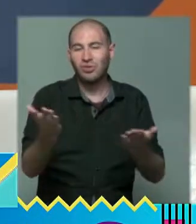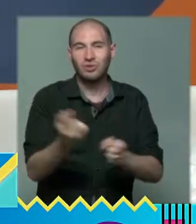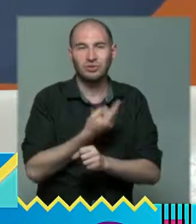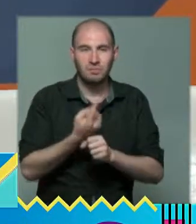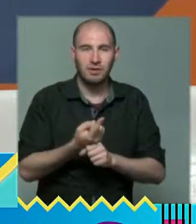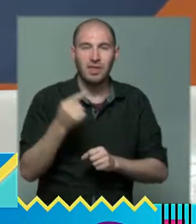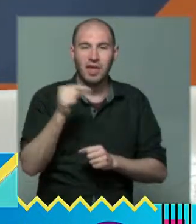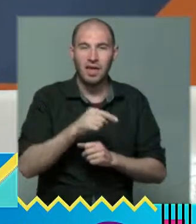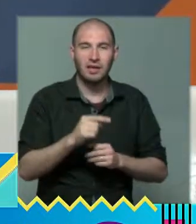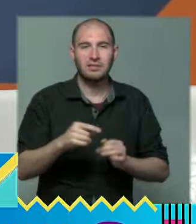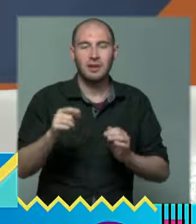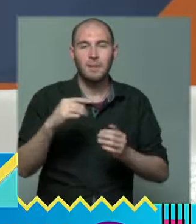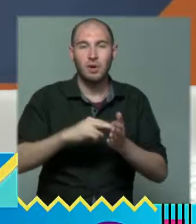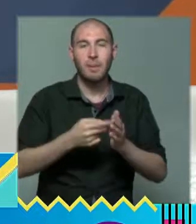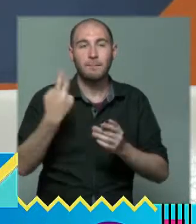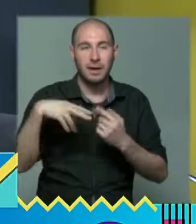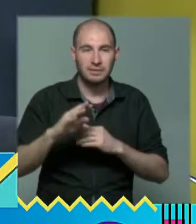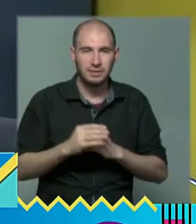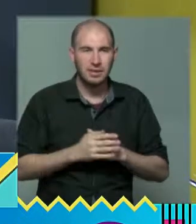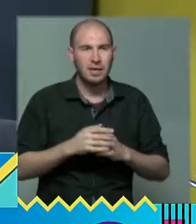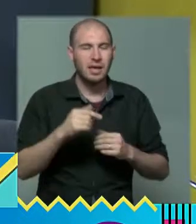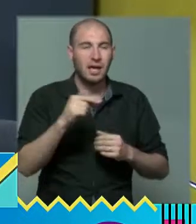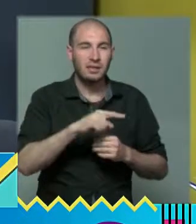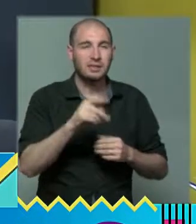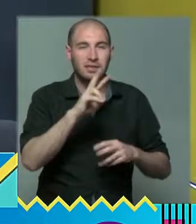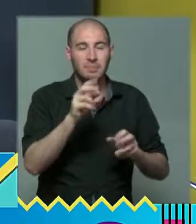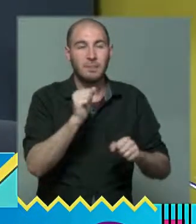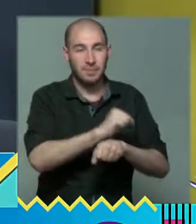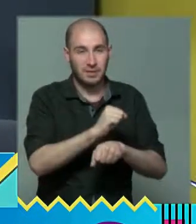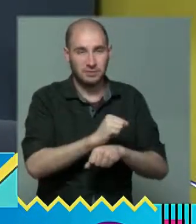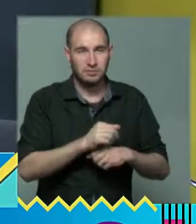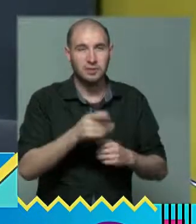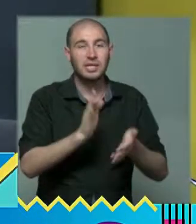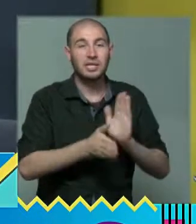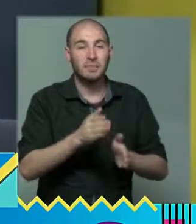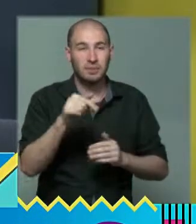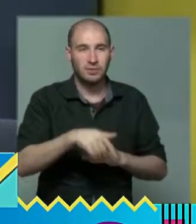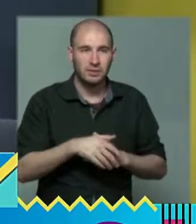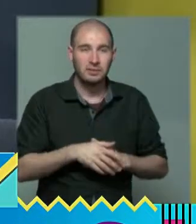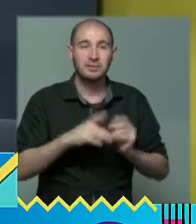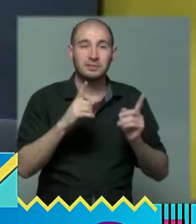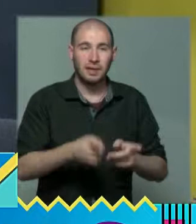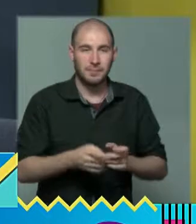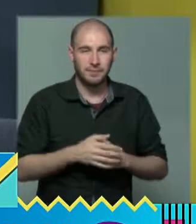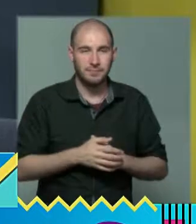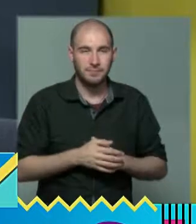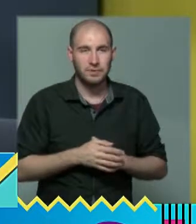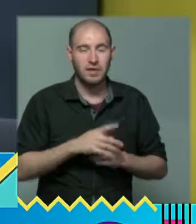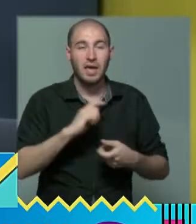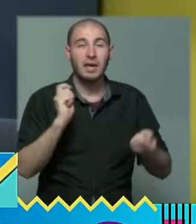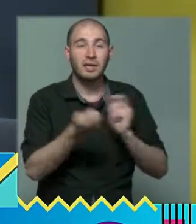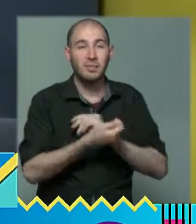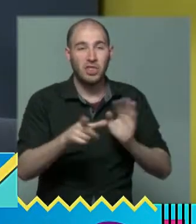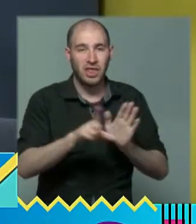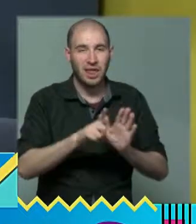Esos son uno de los principales problemas que tiene el penal. En materia postpenitenciaria, este tratamiento también, esta reforma